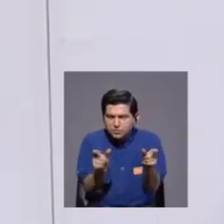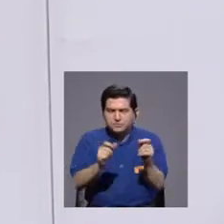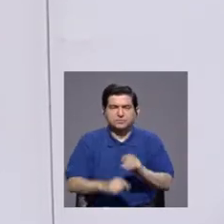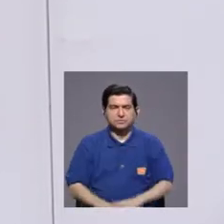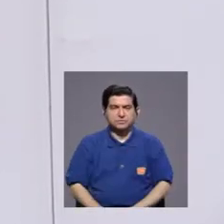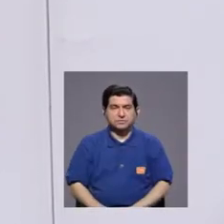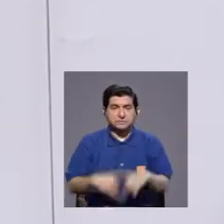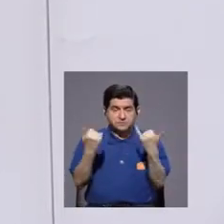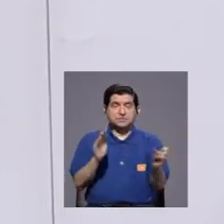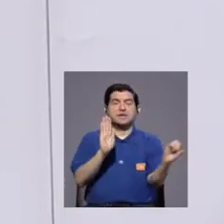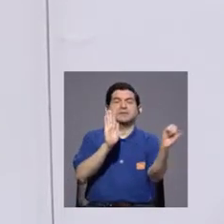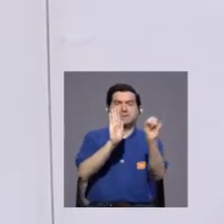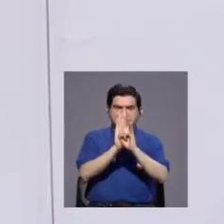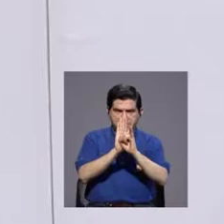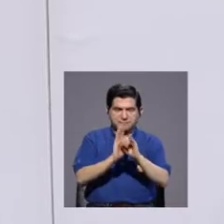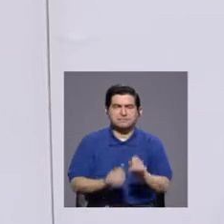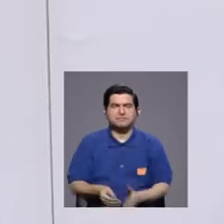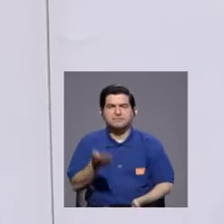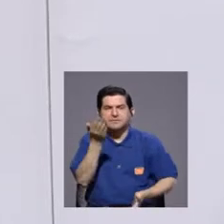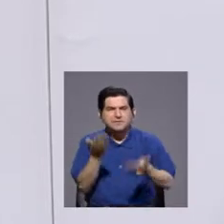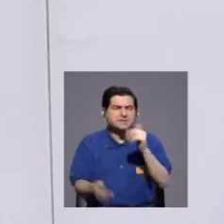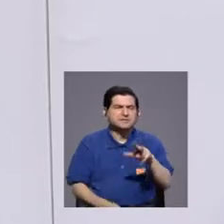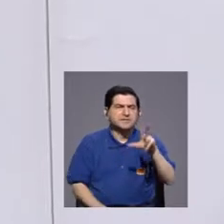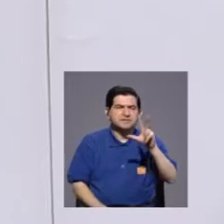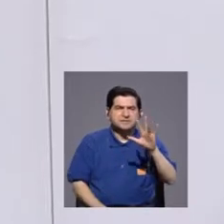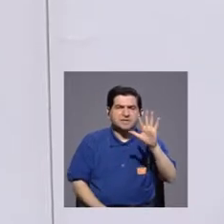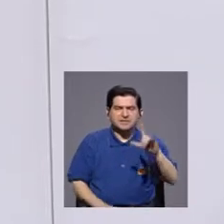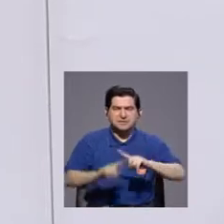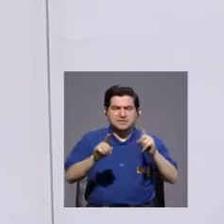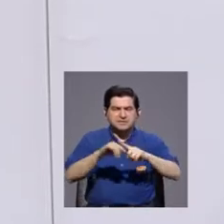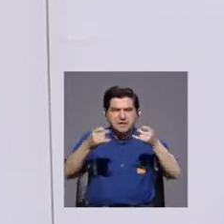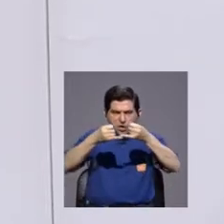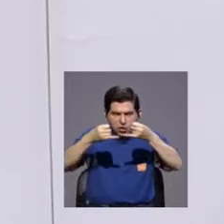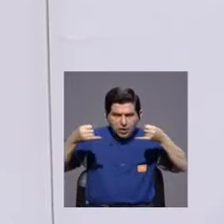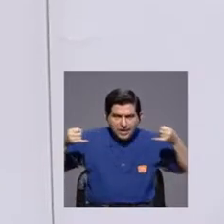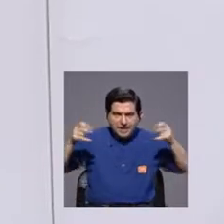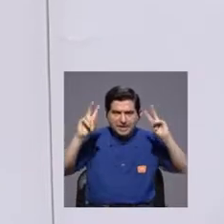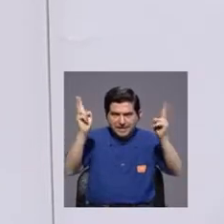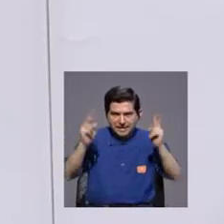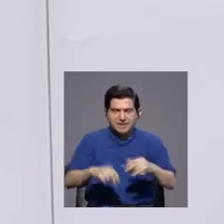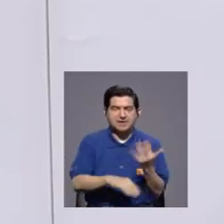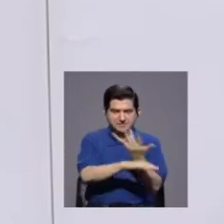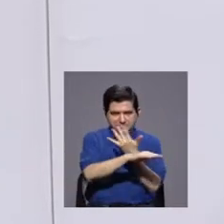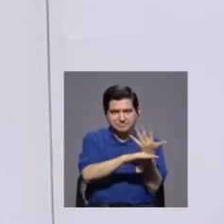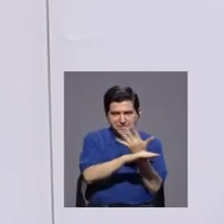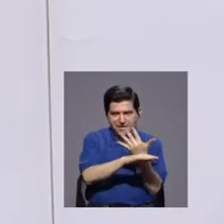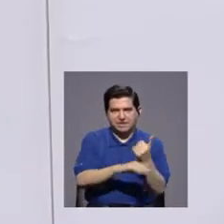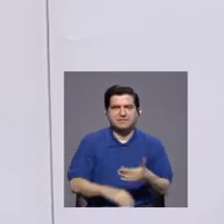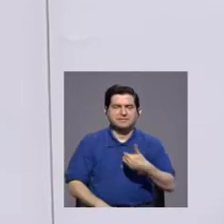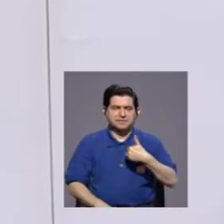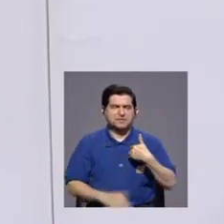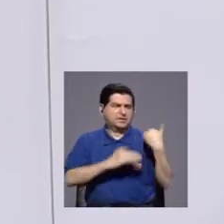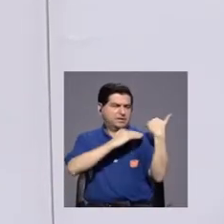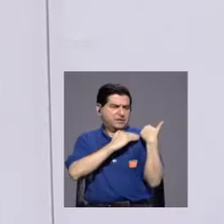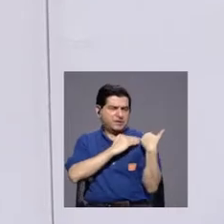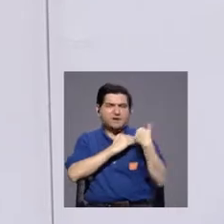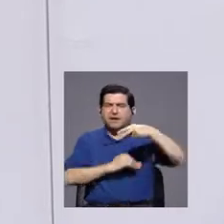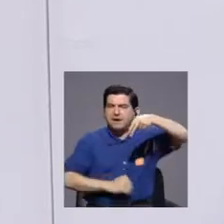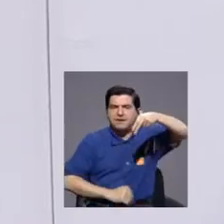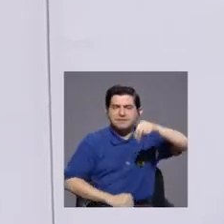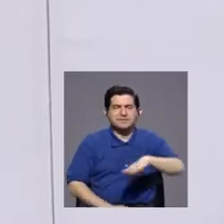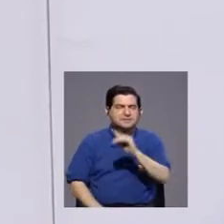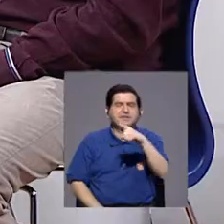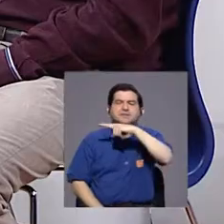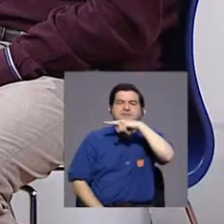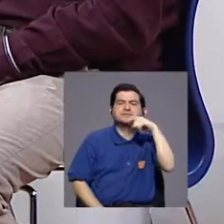momento hemos identificado unas 35 líneas esos son 35 plantas que tienen resistencia de salinidad y